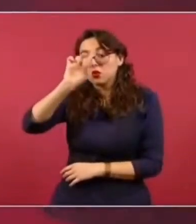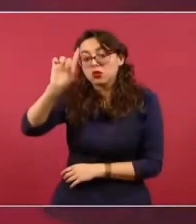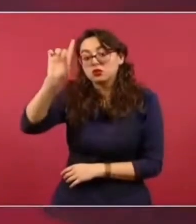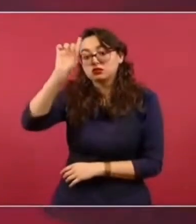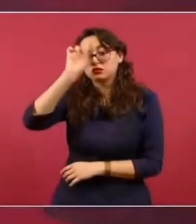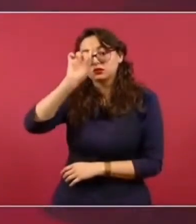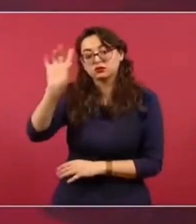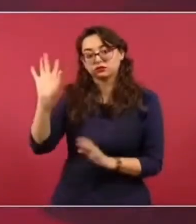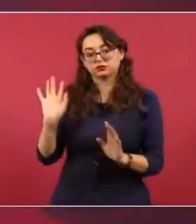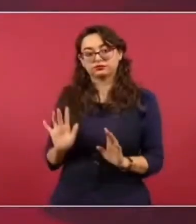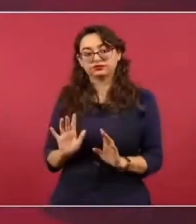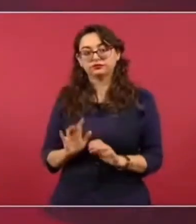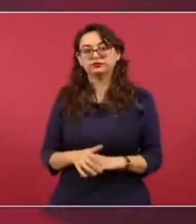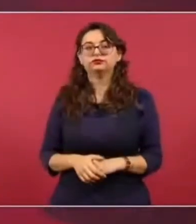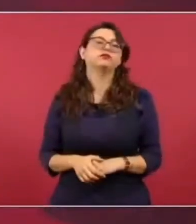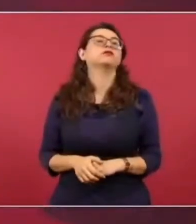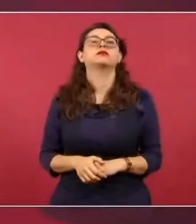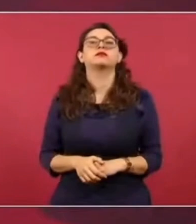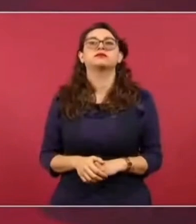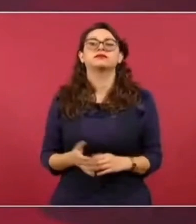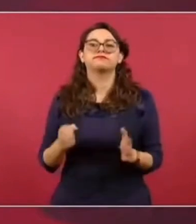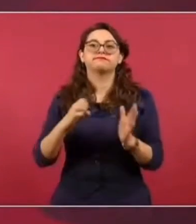Porque, por ejemplo, no me dio tiempo